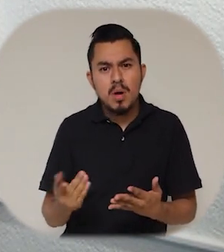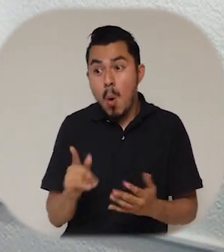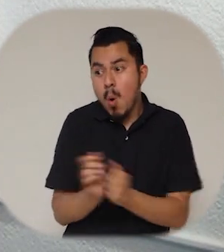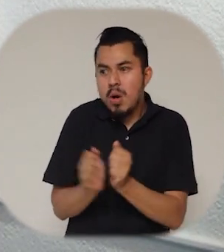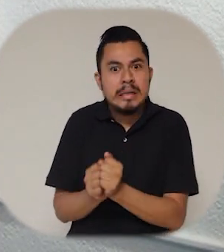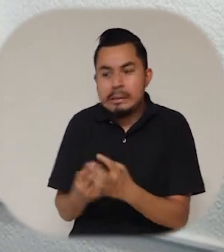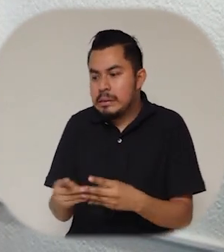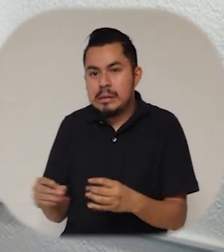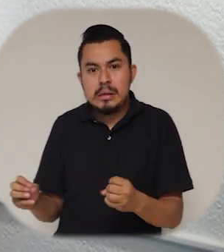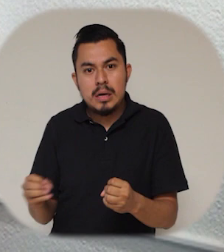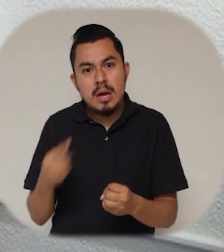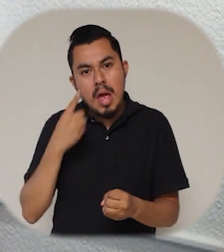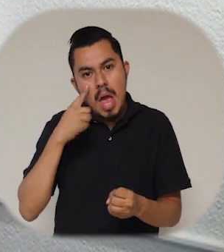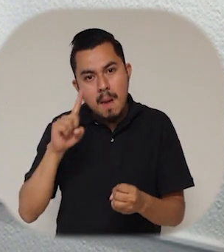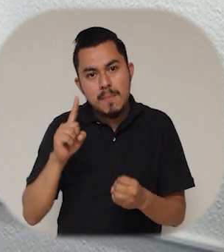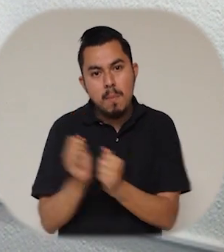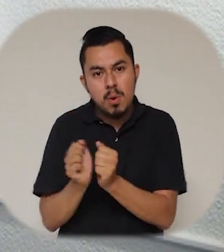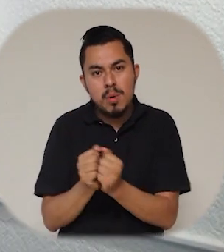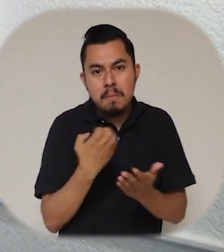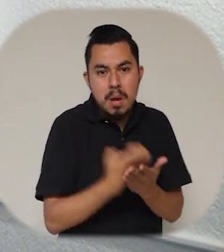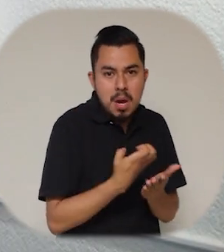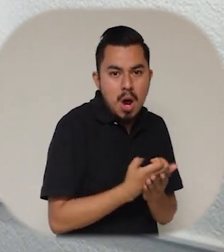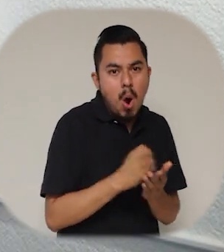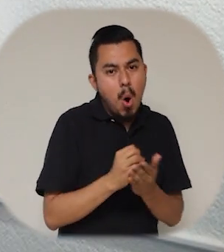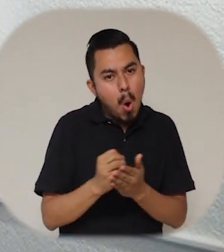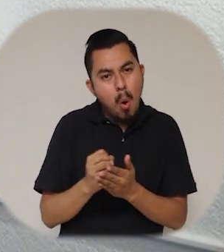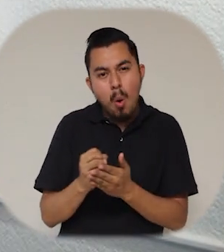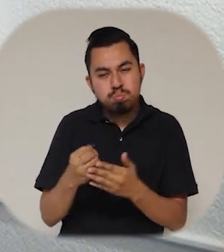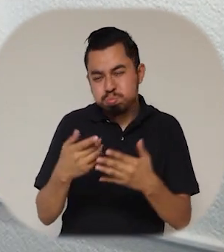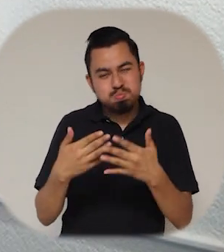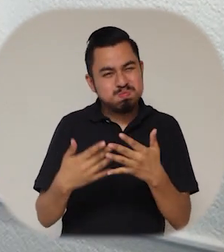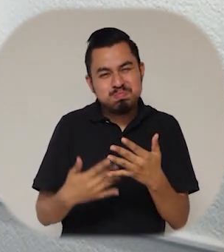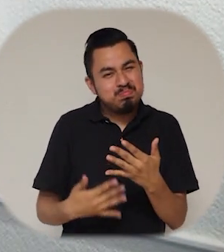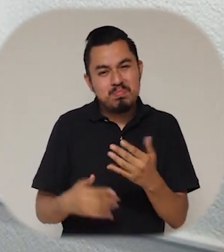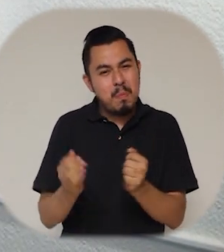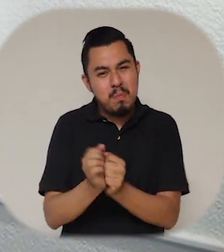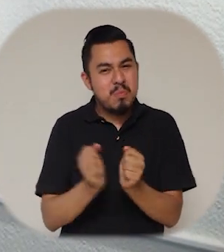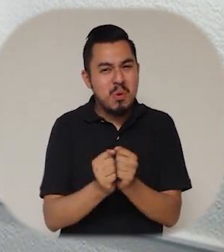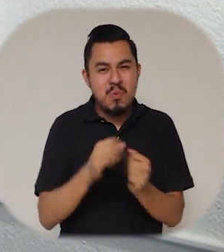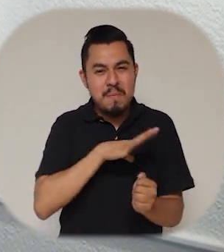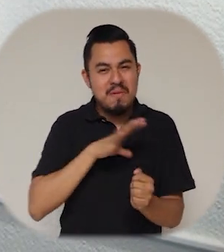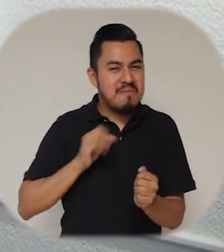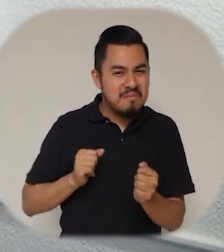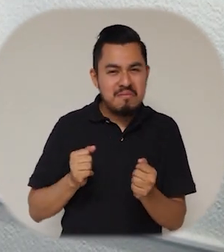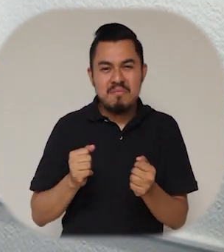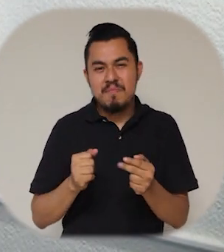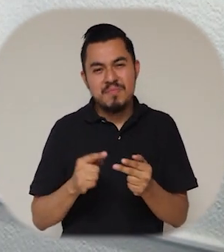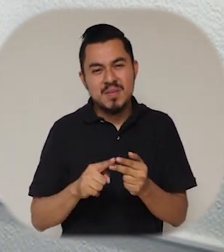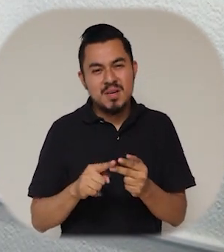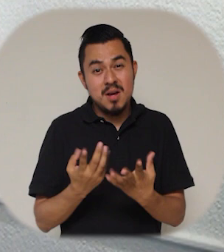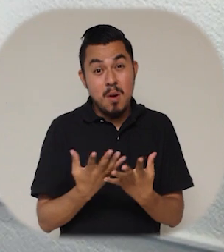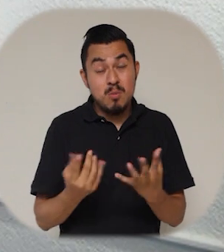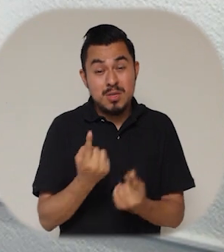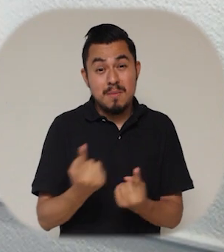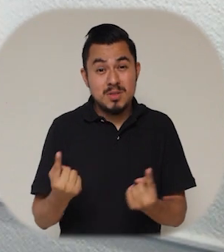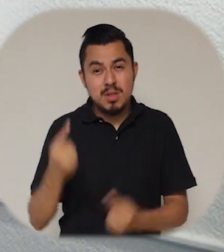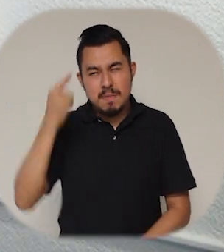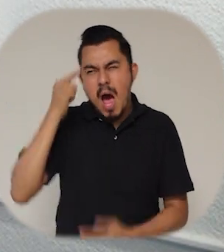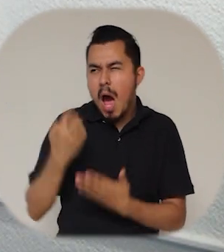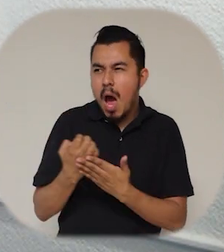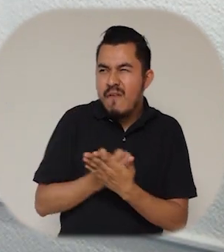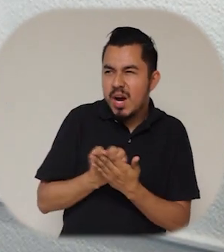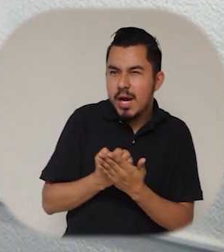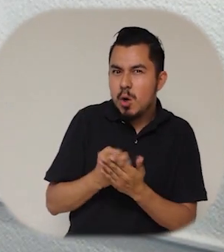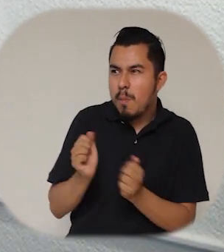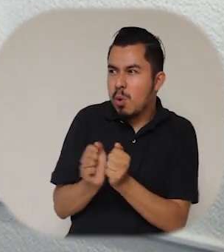económico, varias situaciones de la familia. Utilizan el Evangelio para esto. Y el hecho